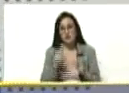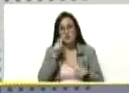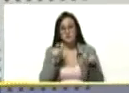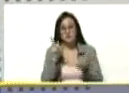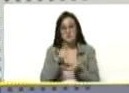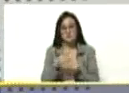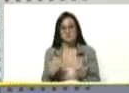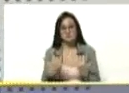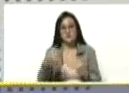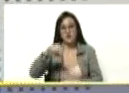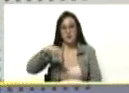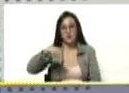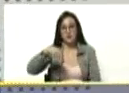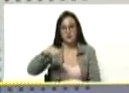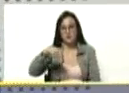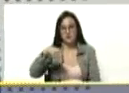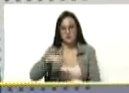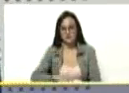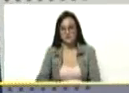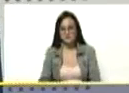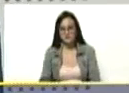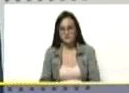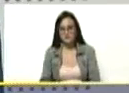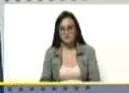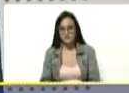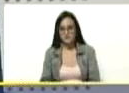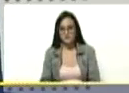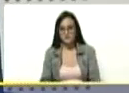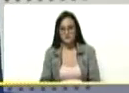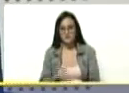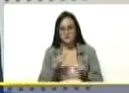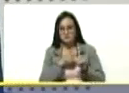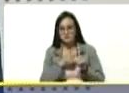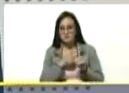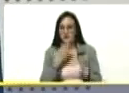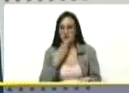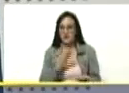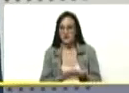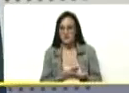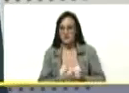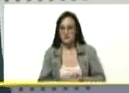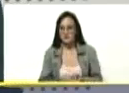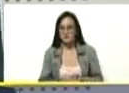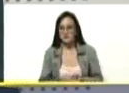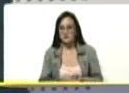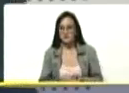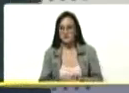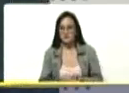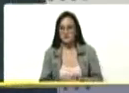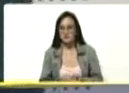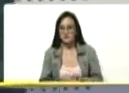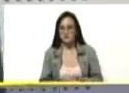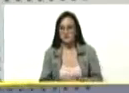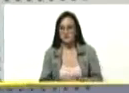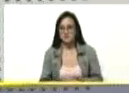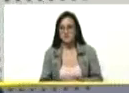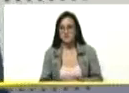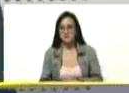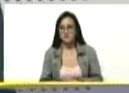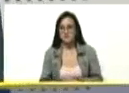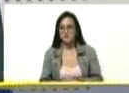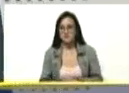en este recinto. I want to first of all thank you. Quiero primeramente agradecer for this distinct honor to address this assembly.